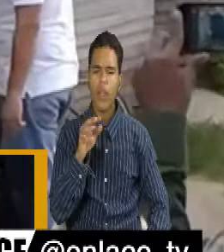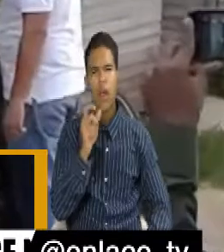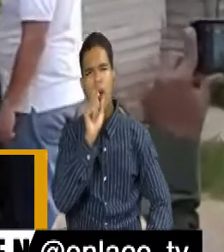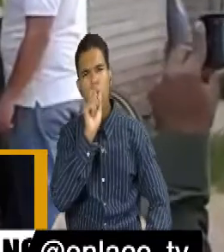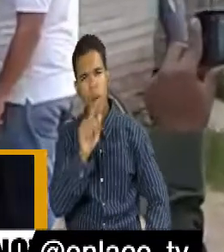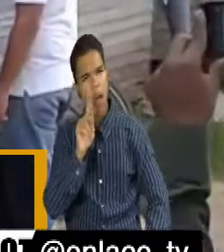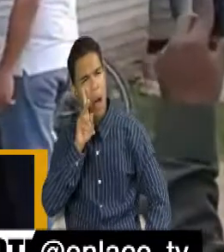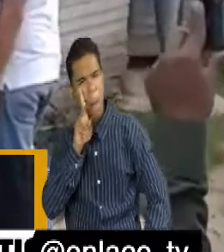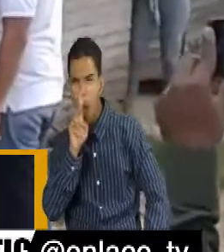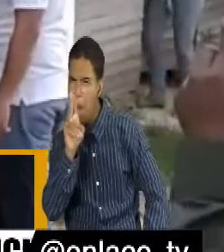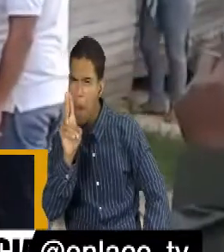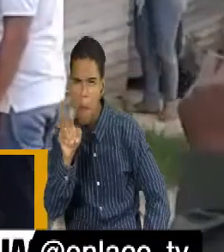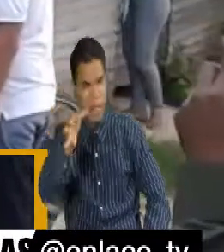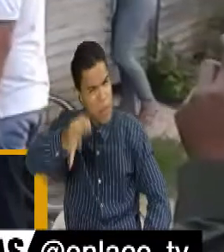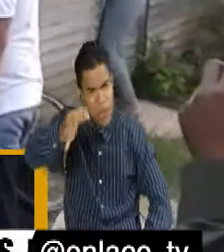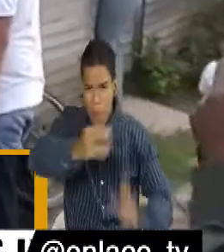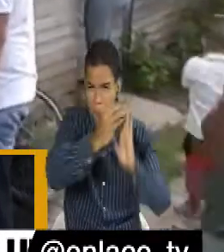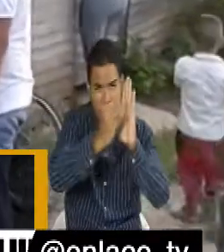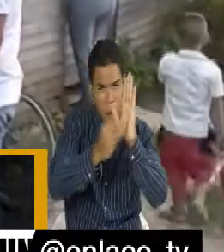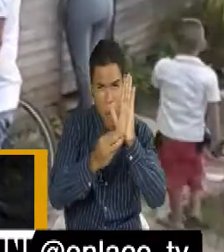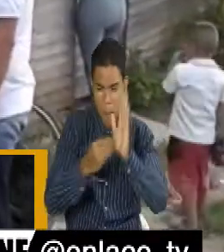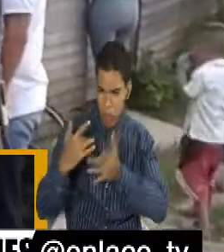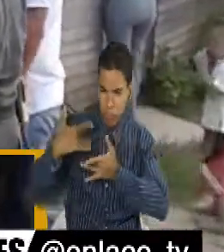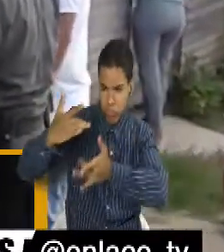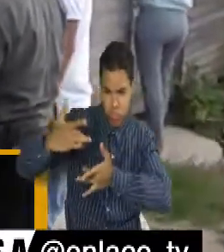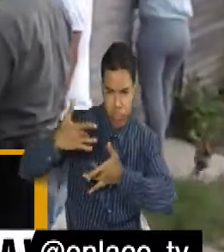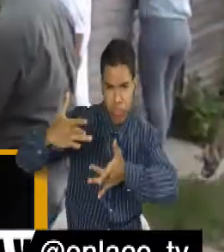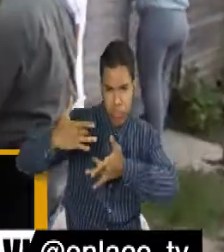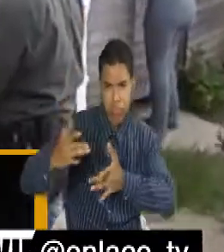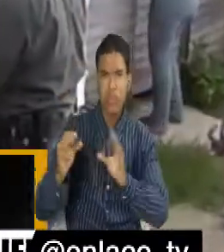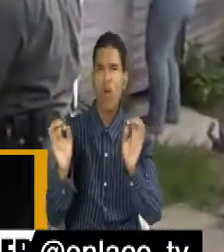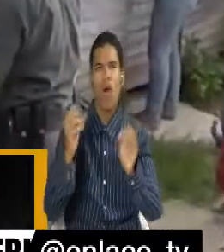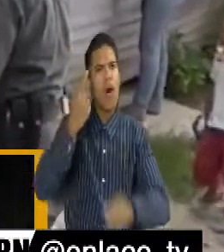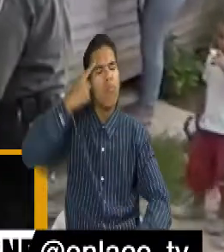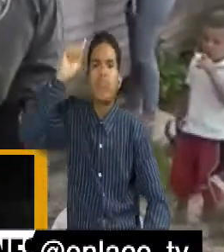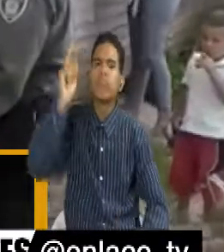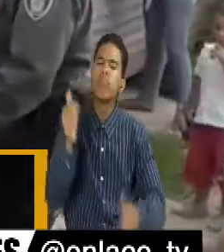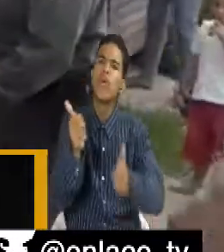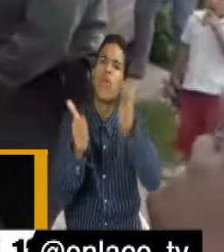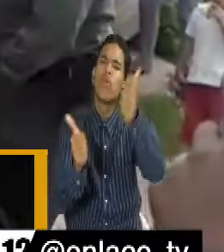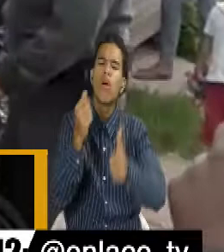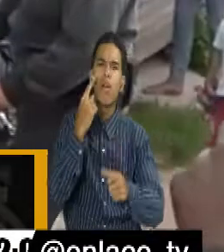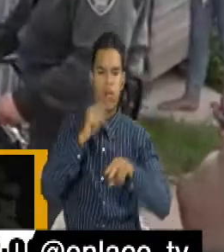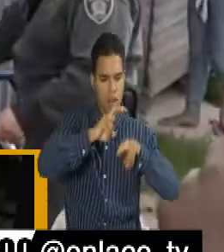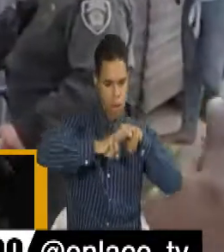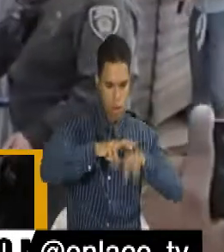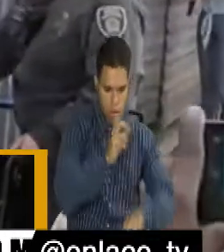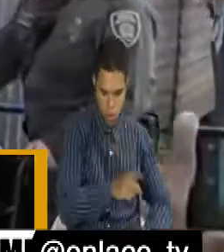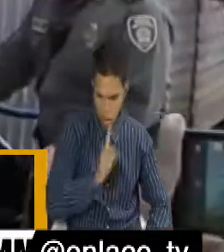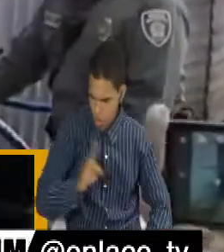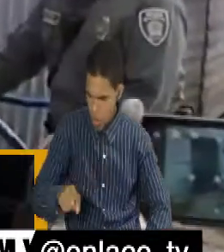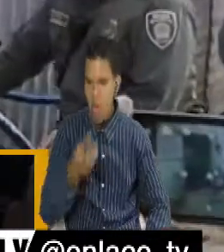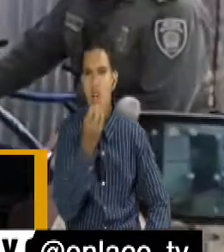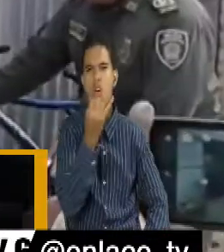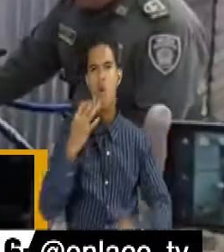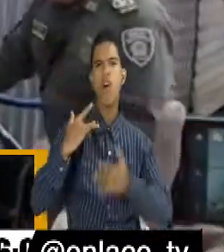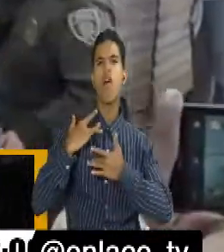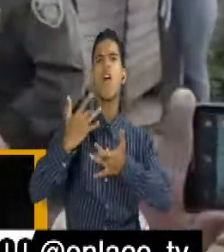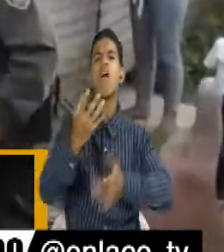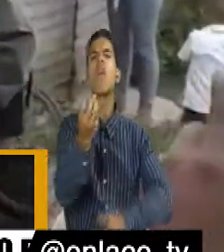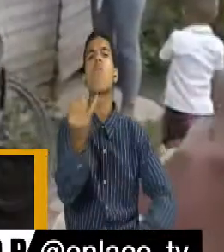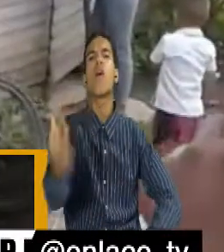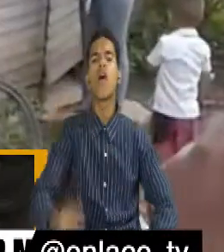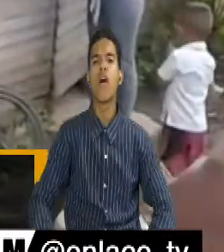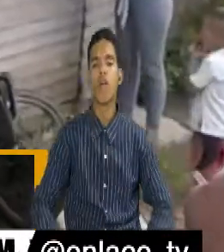labores sociales por parte de la policía del Magdalena Medio. ¿Cuántas sillas hasta el momento han entregado a este tipo de población? Hasta el momento se han entregado